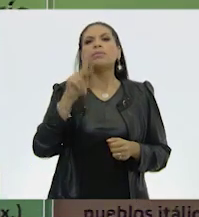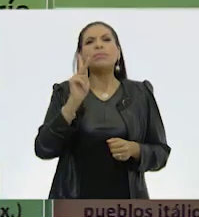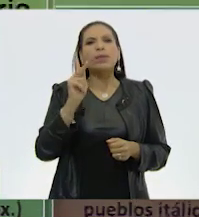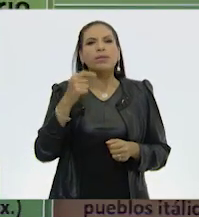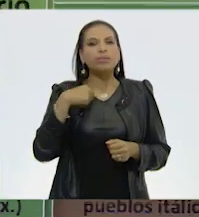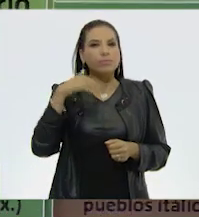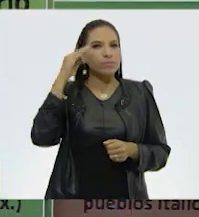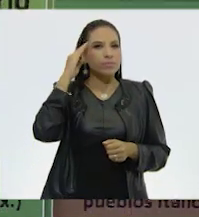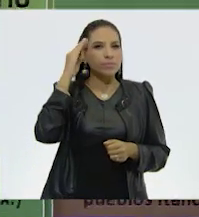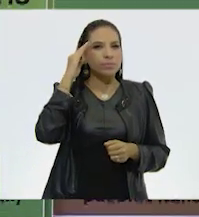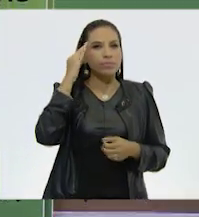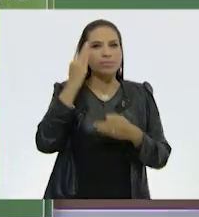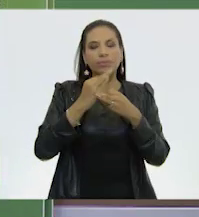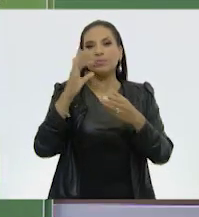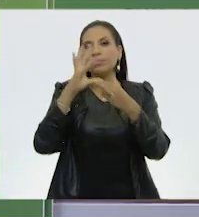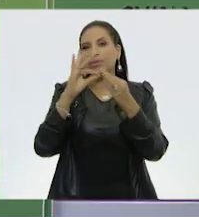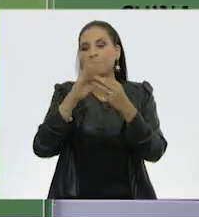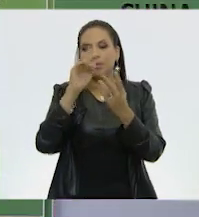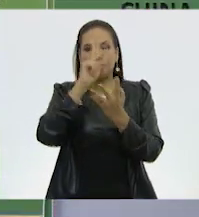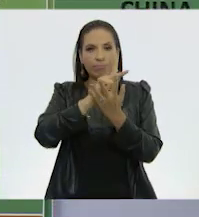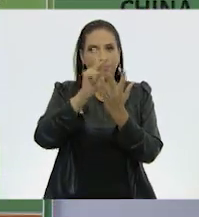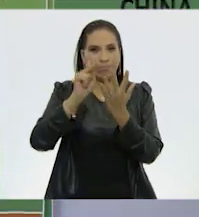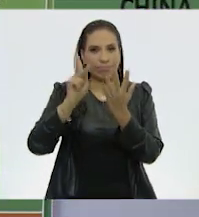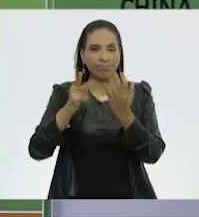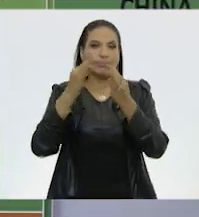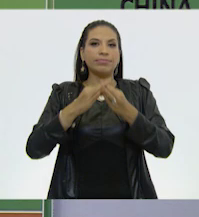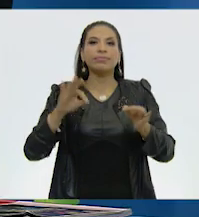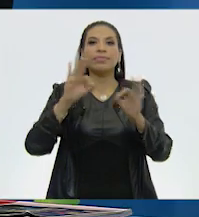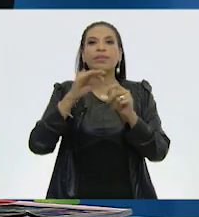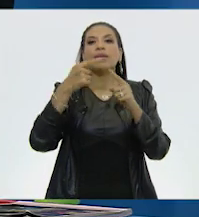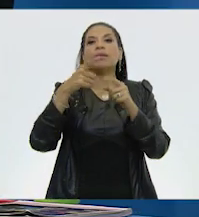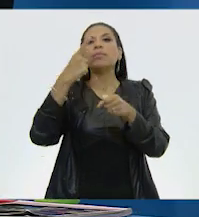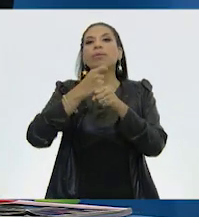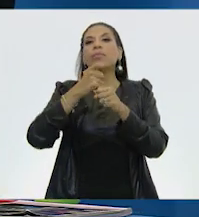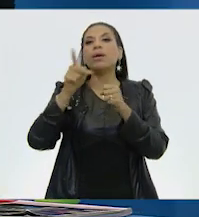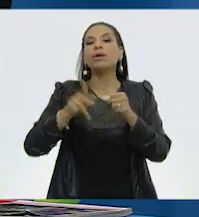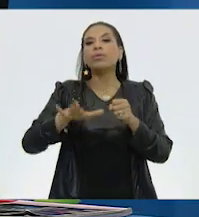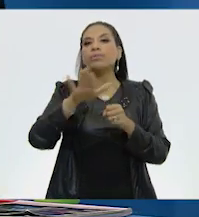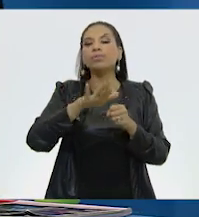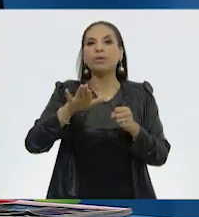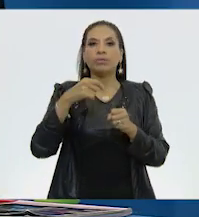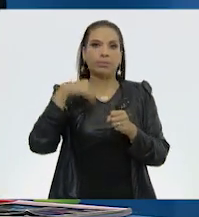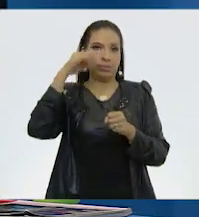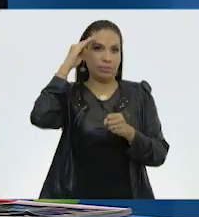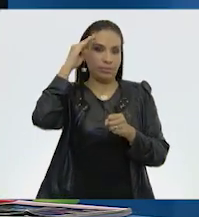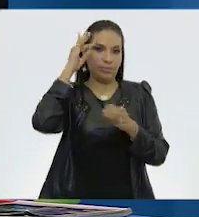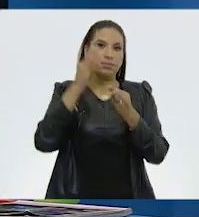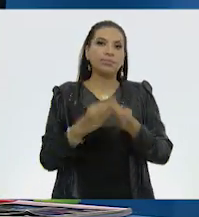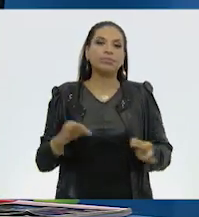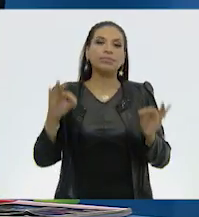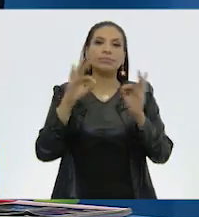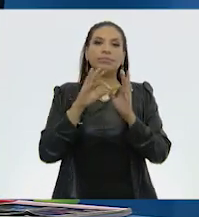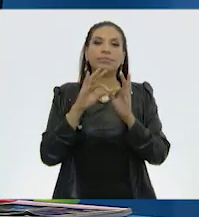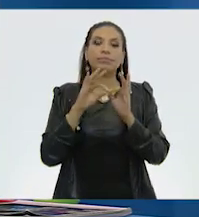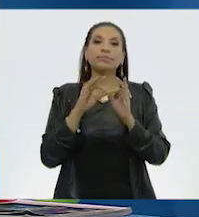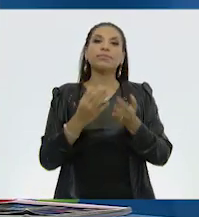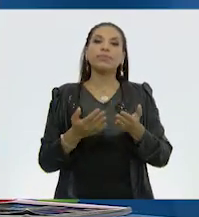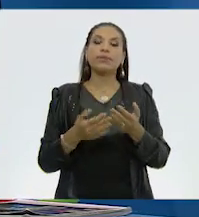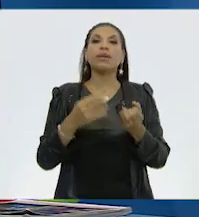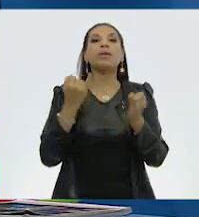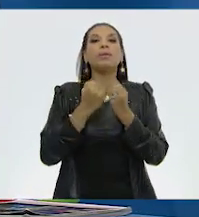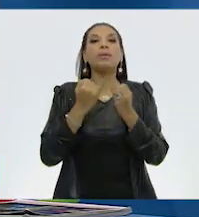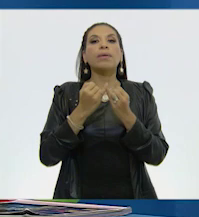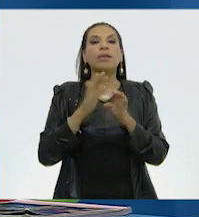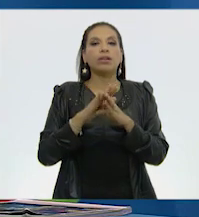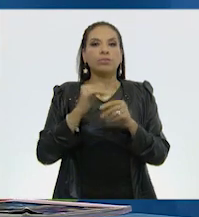Pero me parece que estamos comentando coincidencias importantes entre los primeros pueblos y me parecería importante que, además